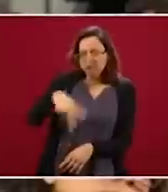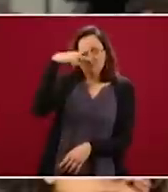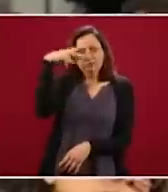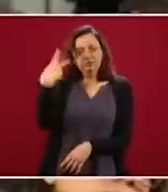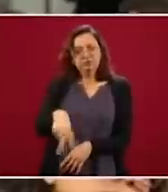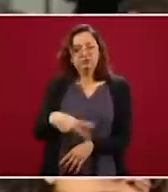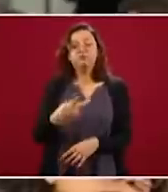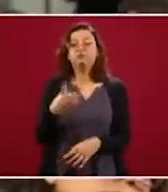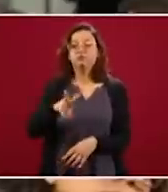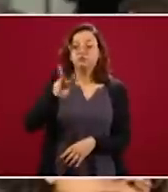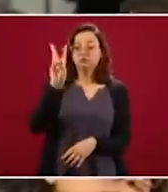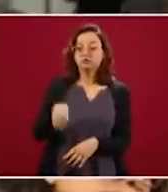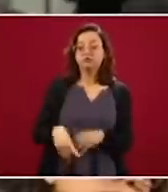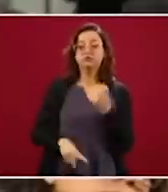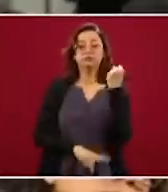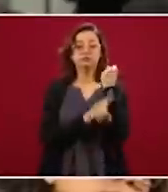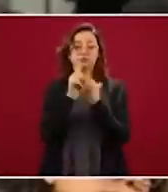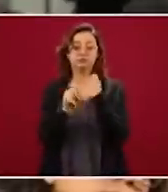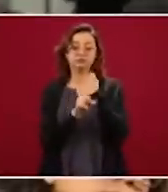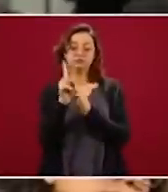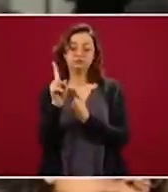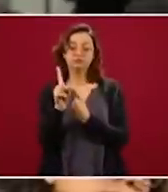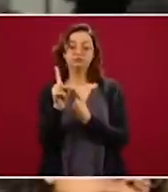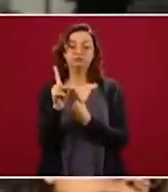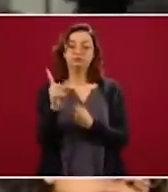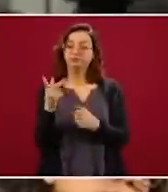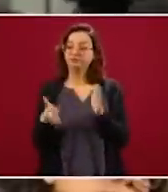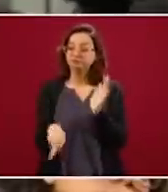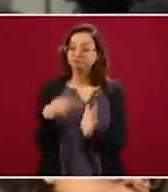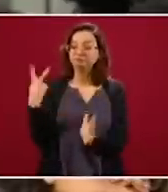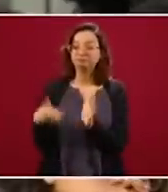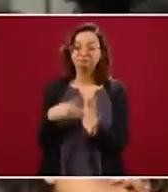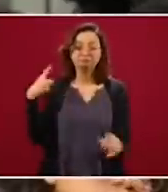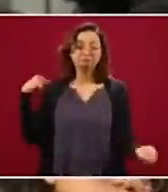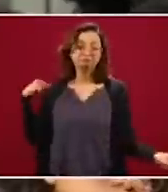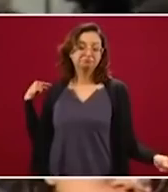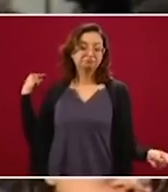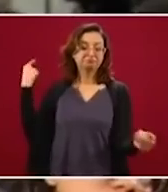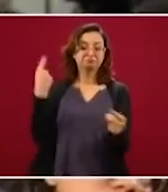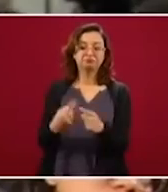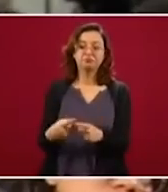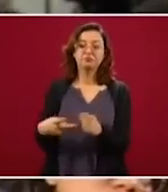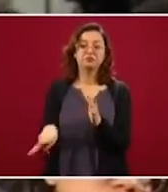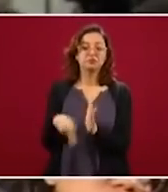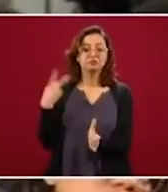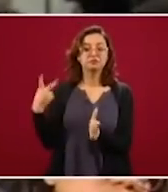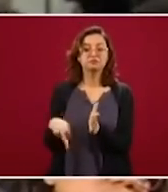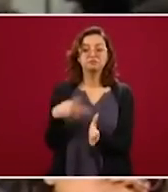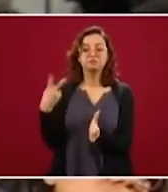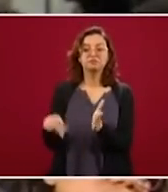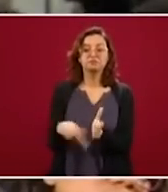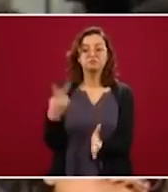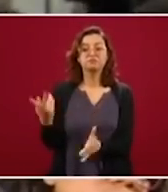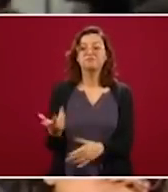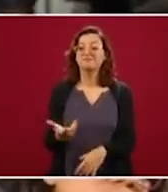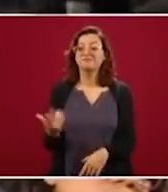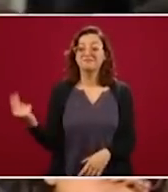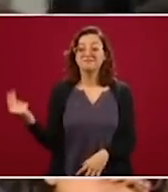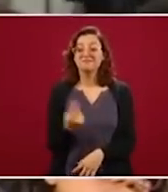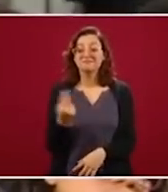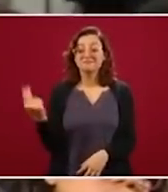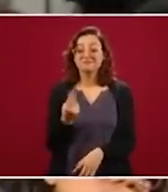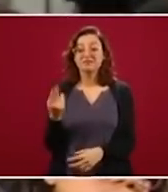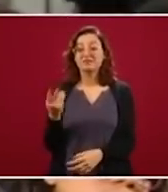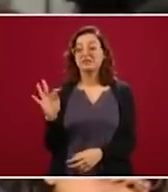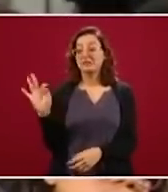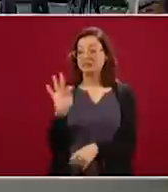si bien es cierto, ese problema es un problema sistemático que se viene presentando, y sí es necesario una